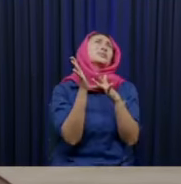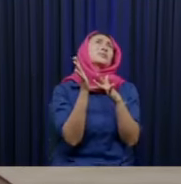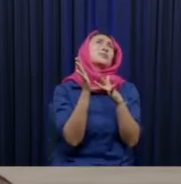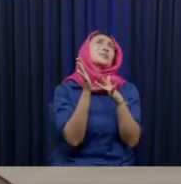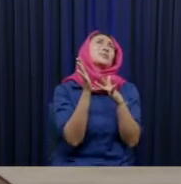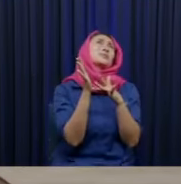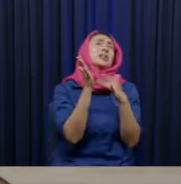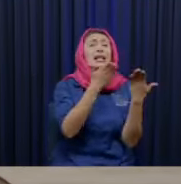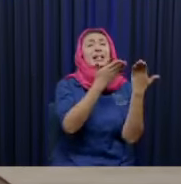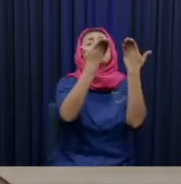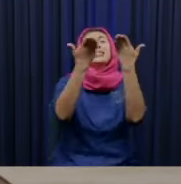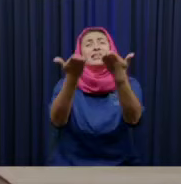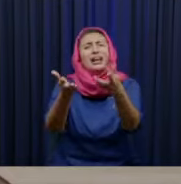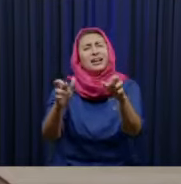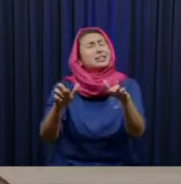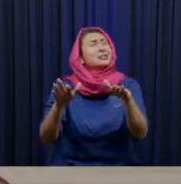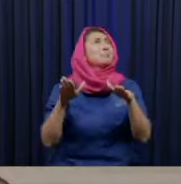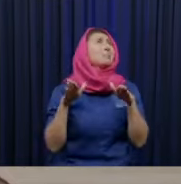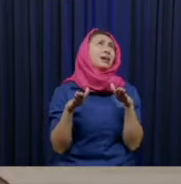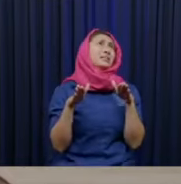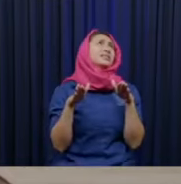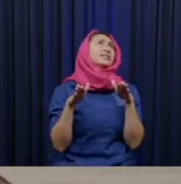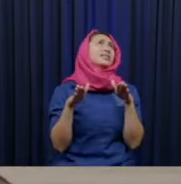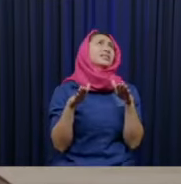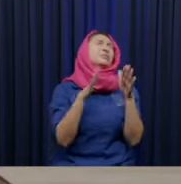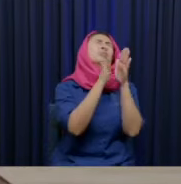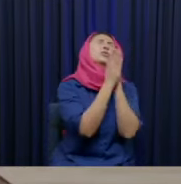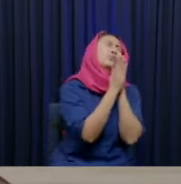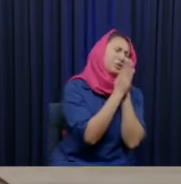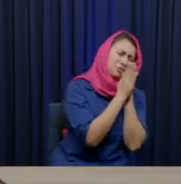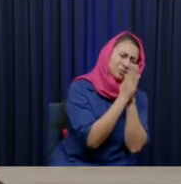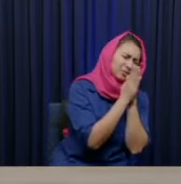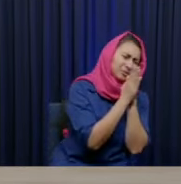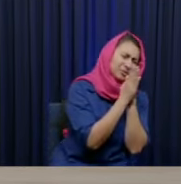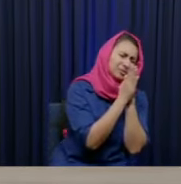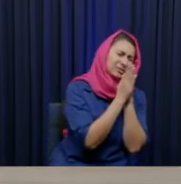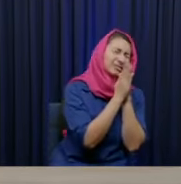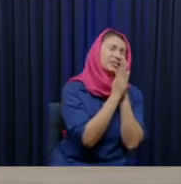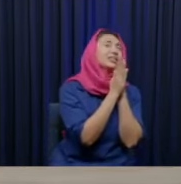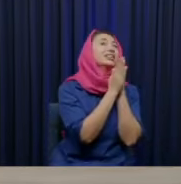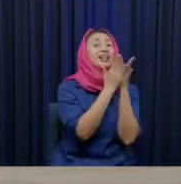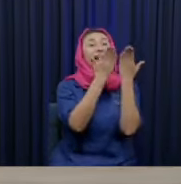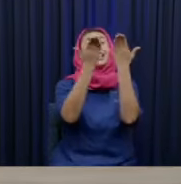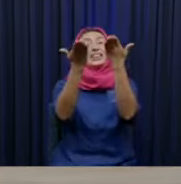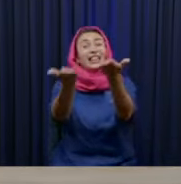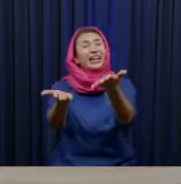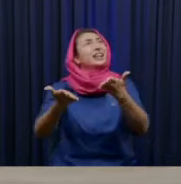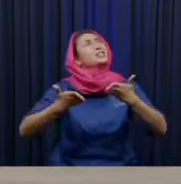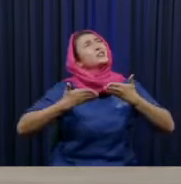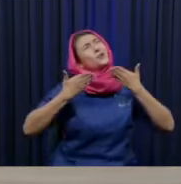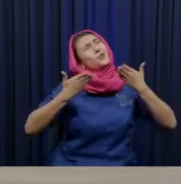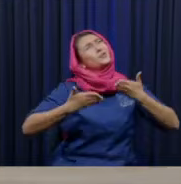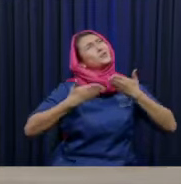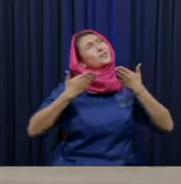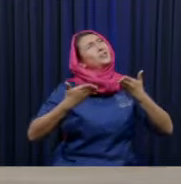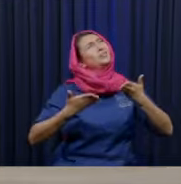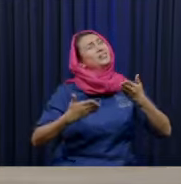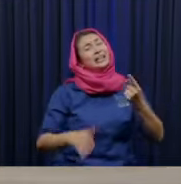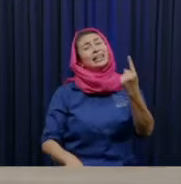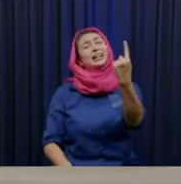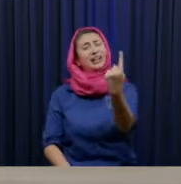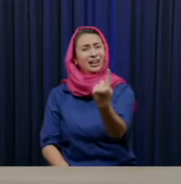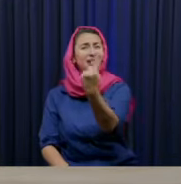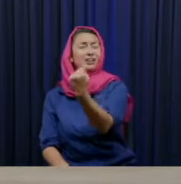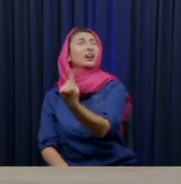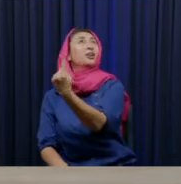de paz, una palabra, Señor, de gozo, que pueda venir, Señor, en